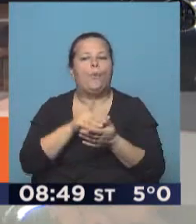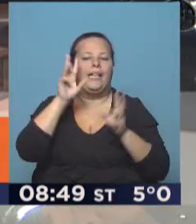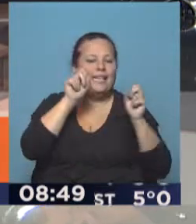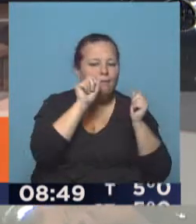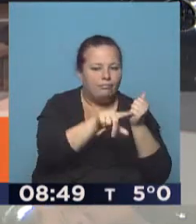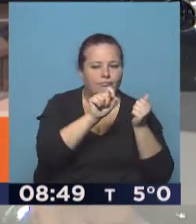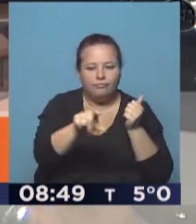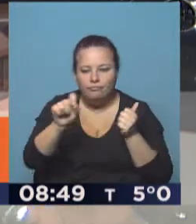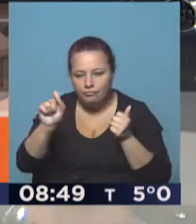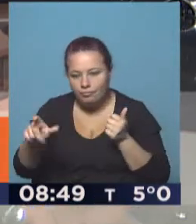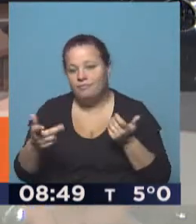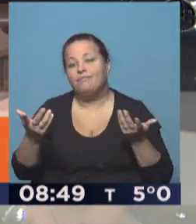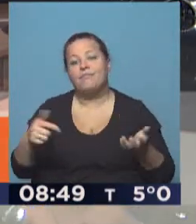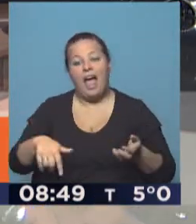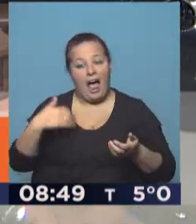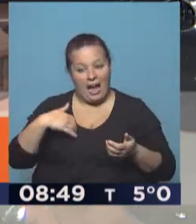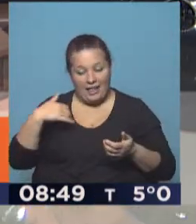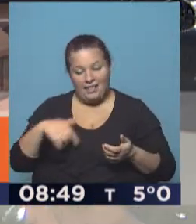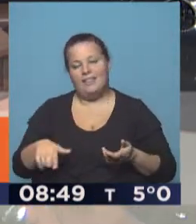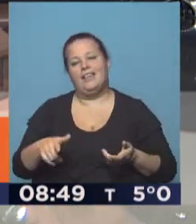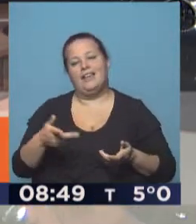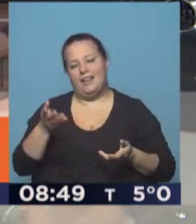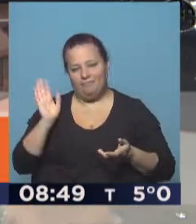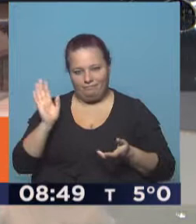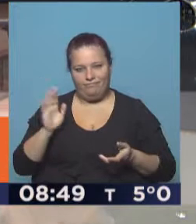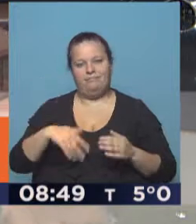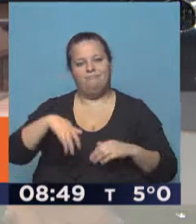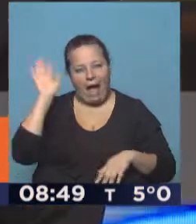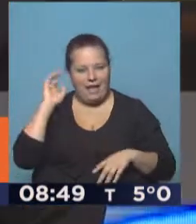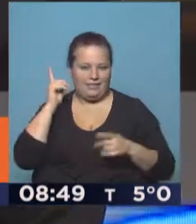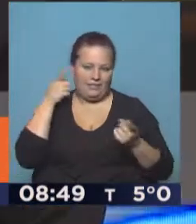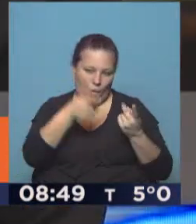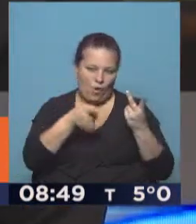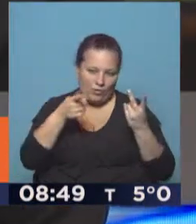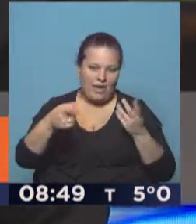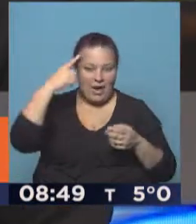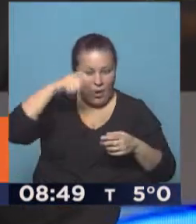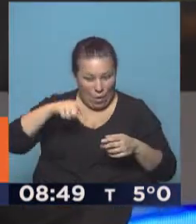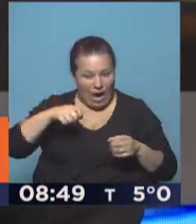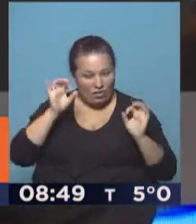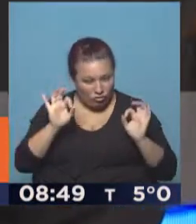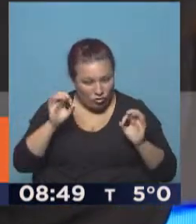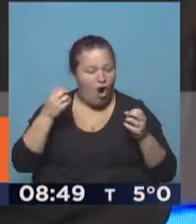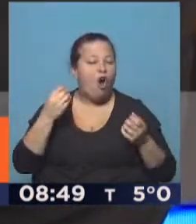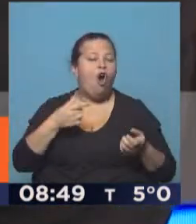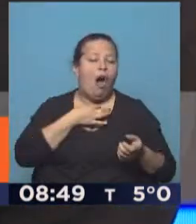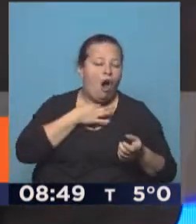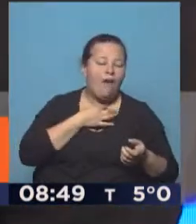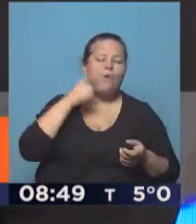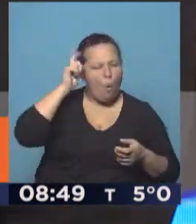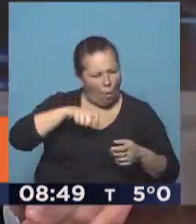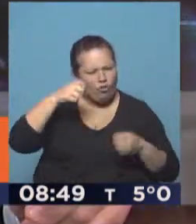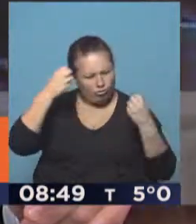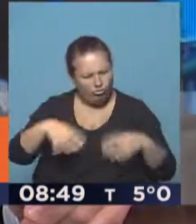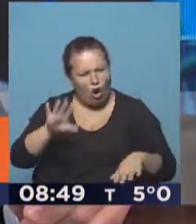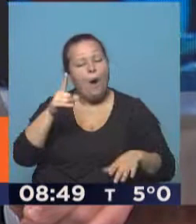casos. Evidentemente en Argentina va a haber más causas y los tribunales alcanzan. Los tribunales alcanzan,